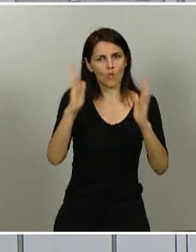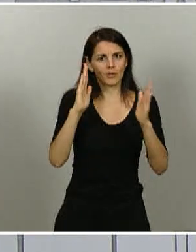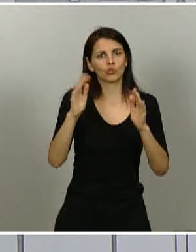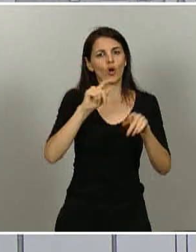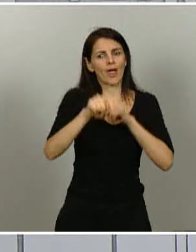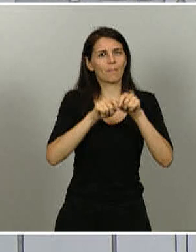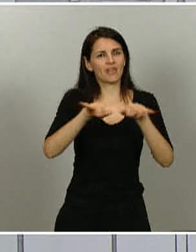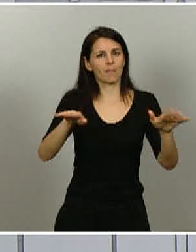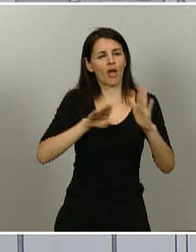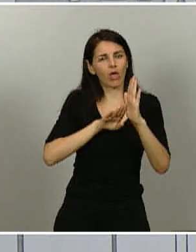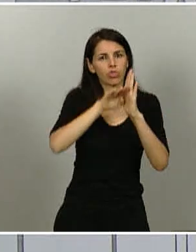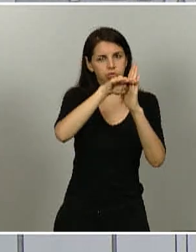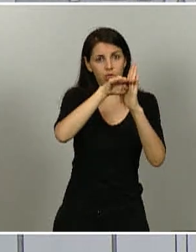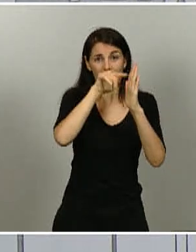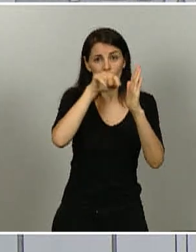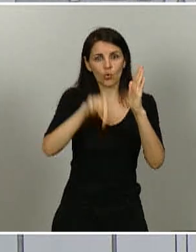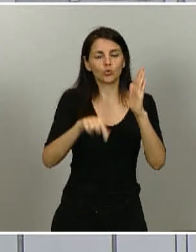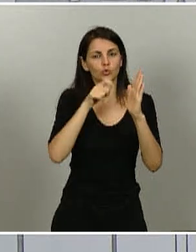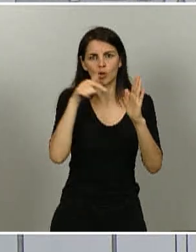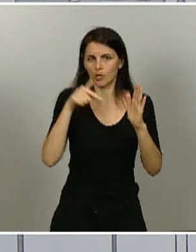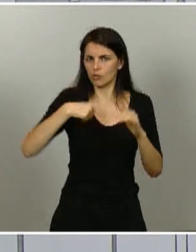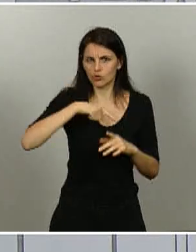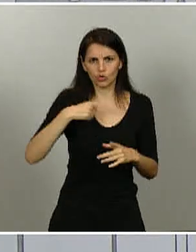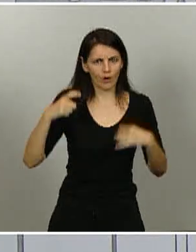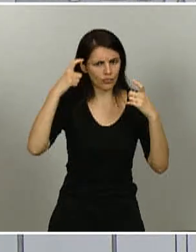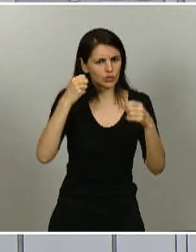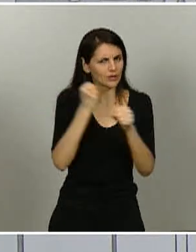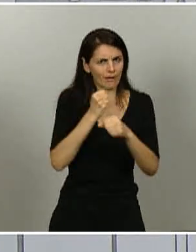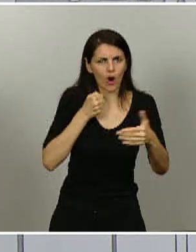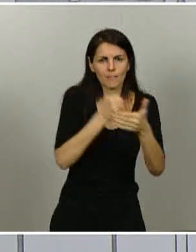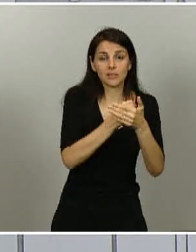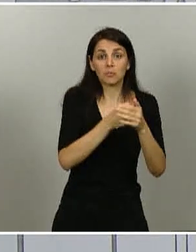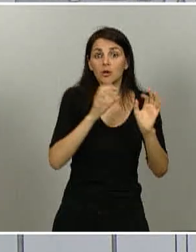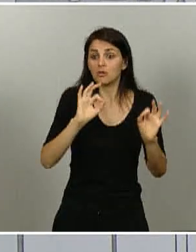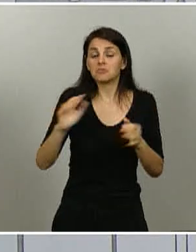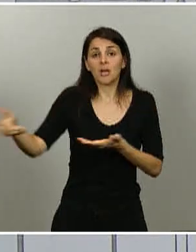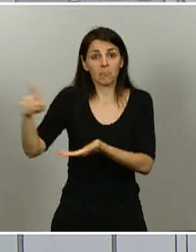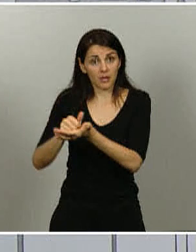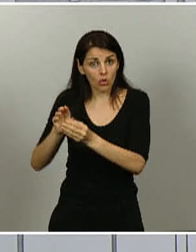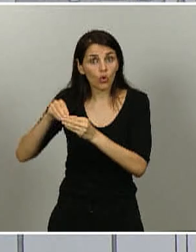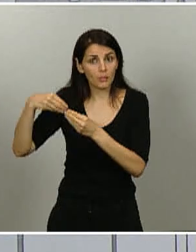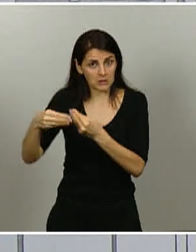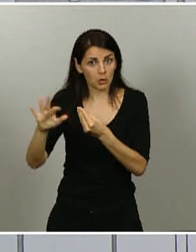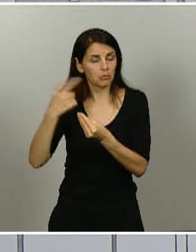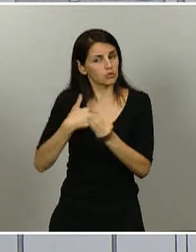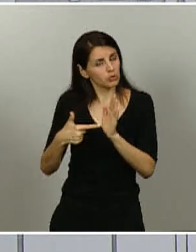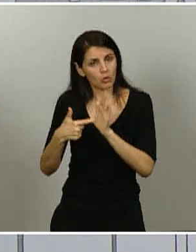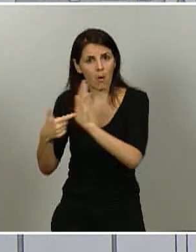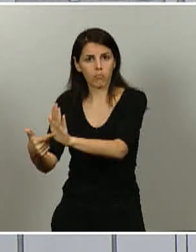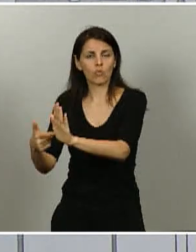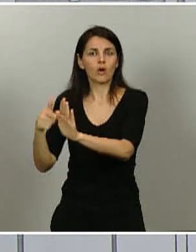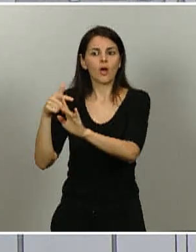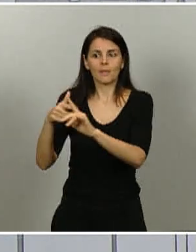con muchísimas horas de trabajo. Se hizo todo lo que se pudo, nos esforzamos, tuvimos varias conversaciones con la persona que firmaba